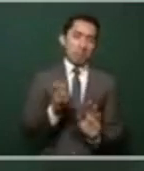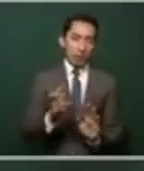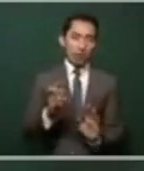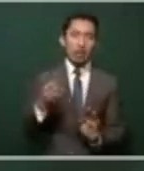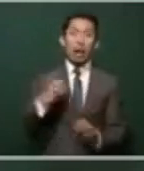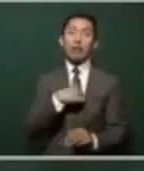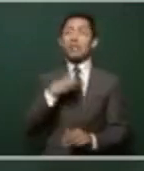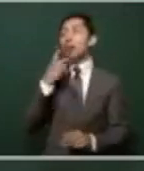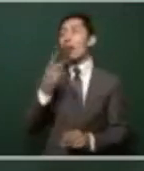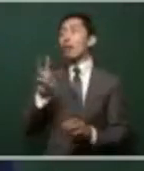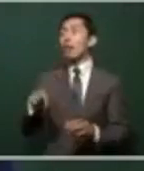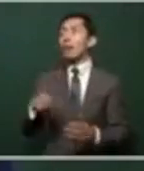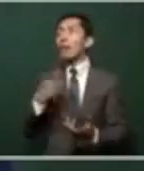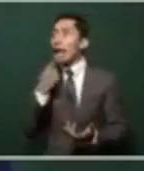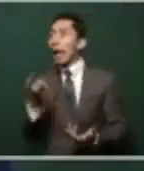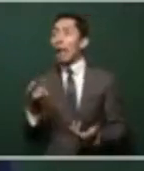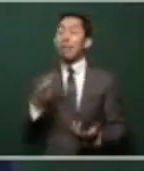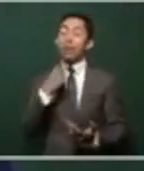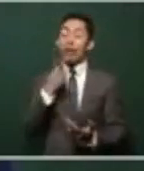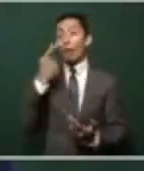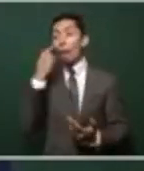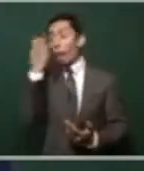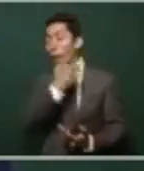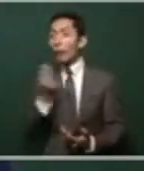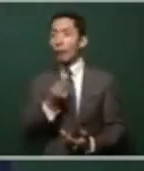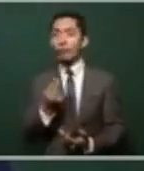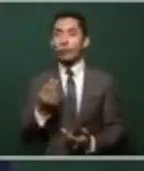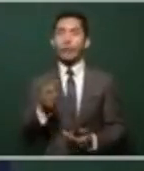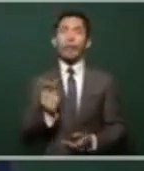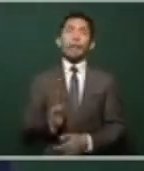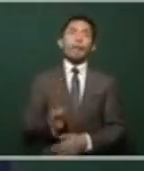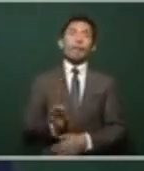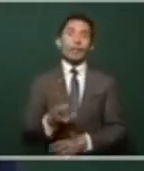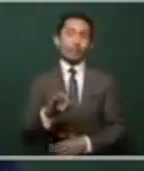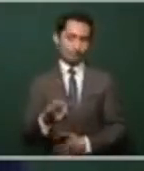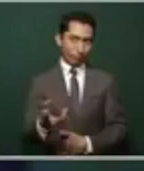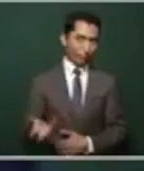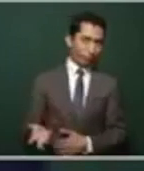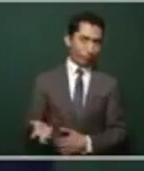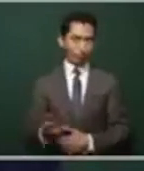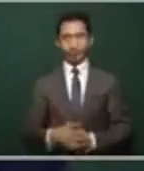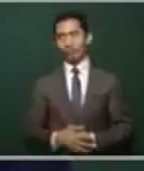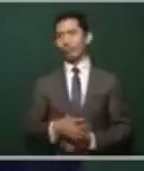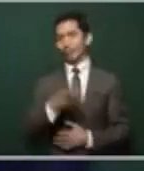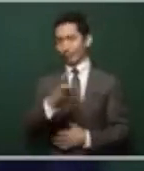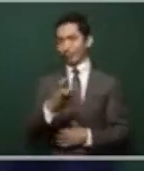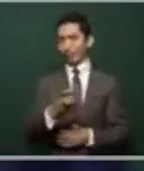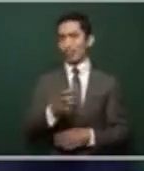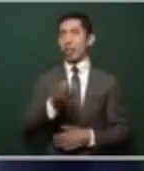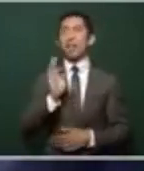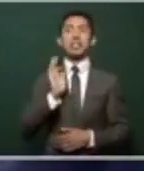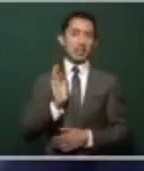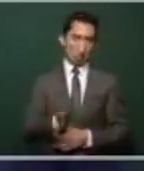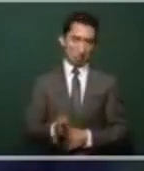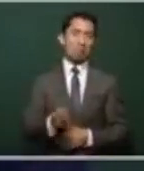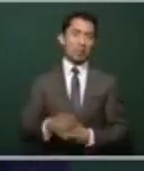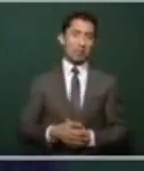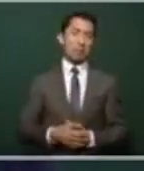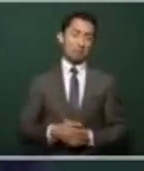afanositos, aceptaron